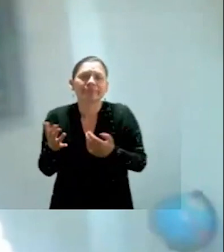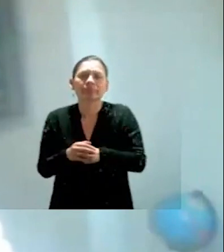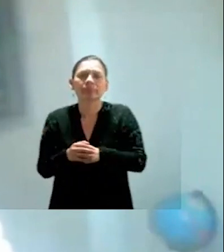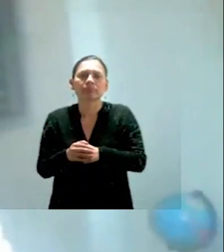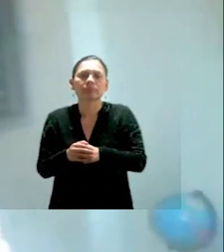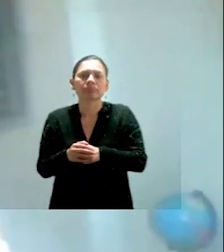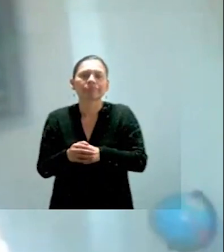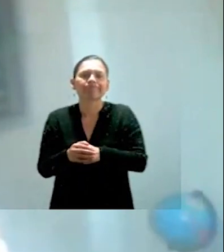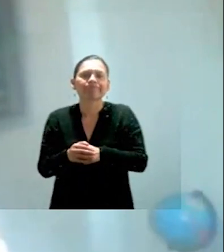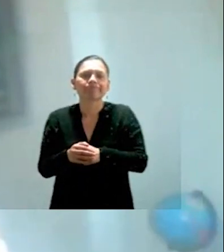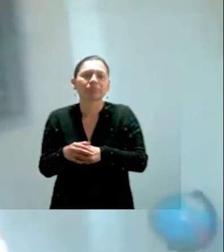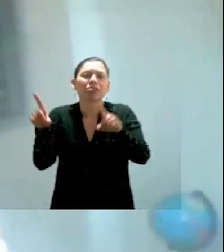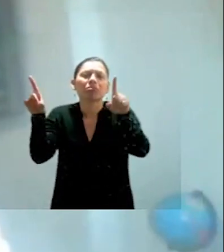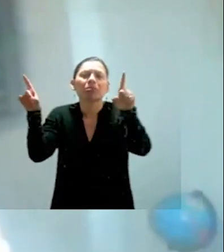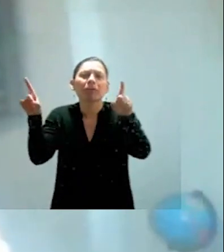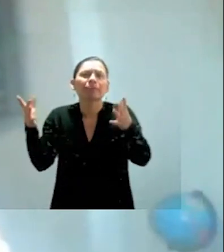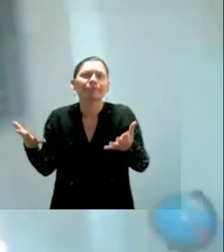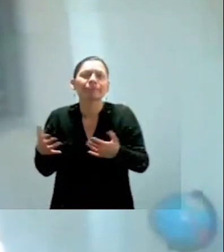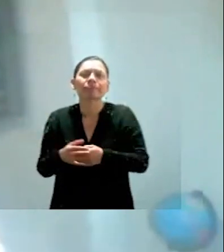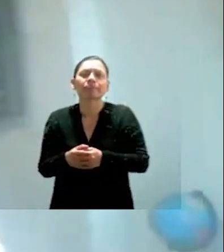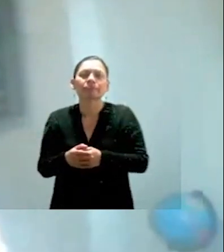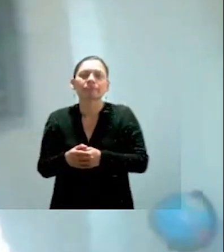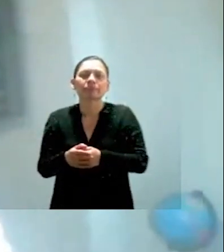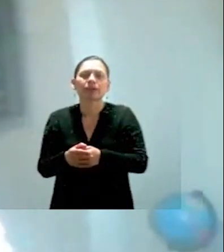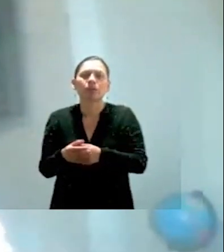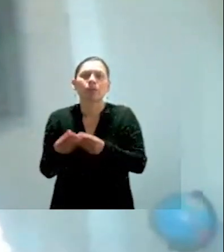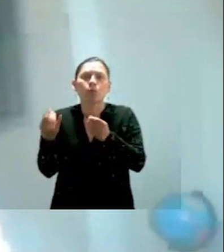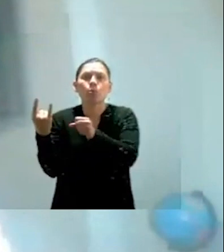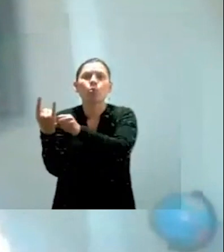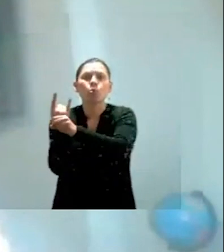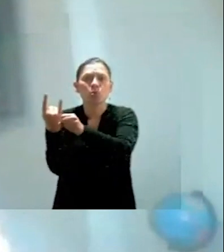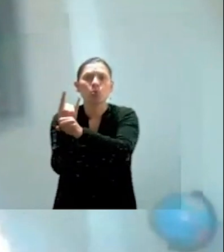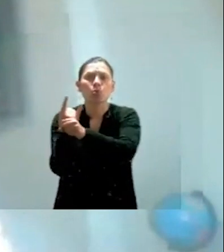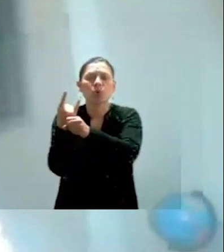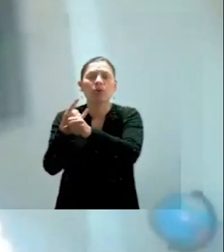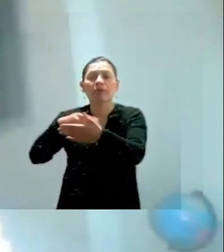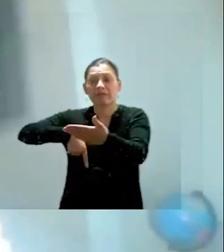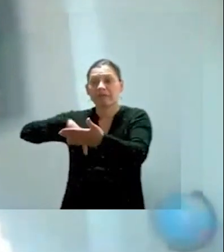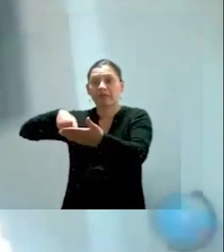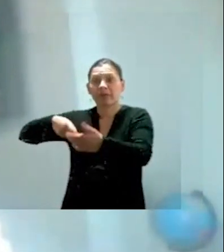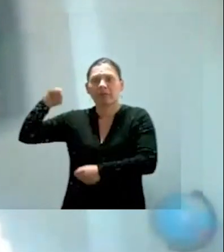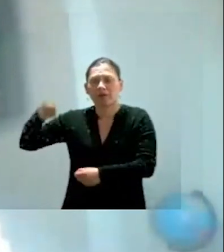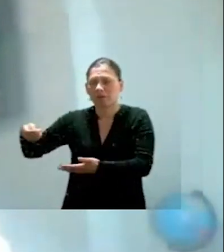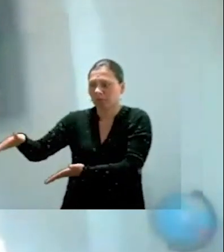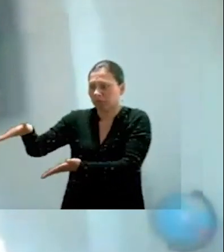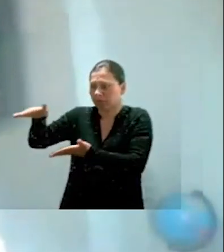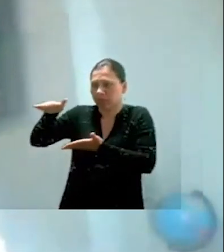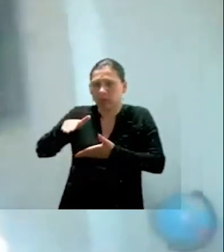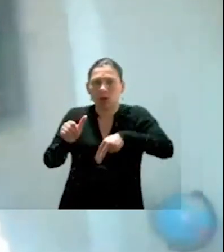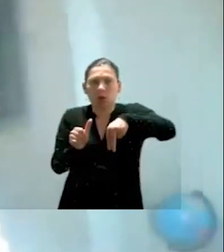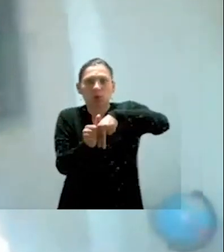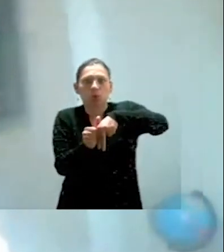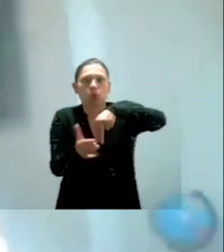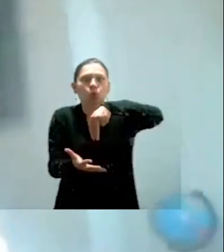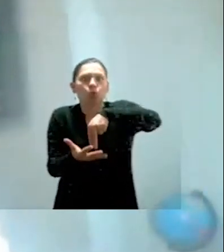recurrente en las grandes firmas de abogados. No hay tutela hoy, por más que no lo queramos ver, pero